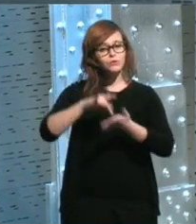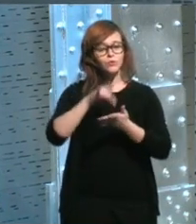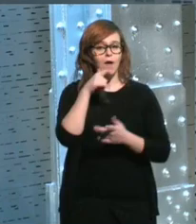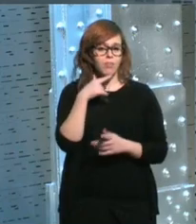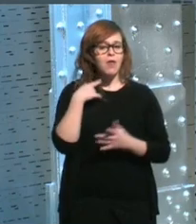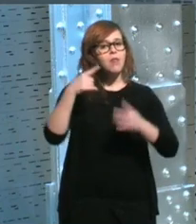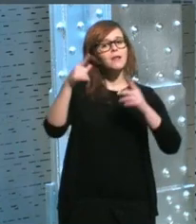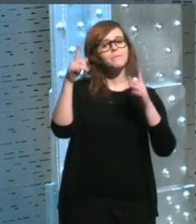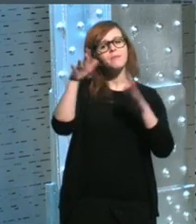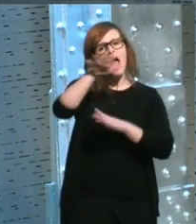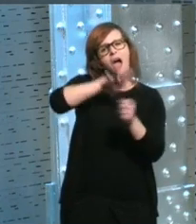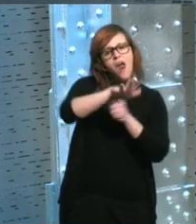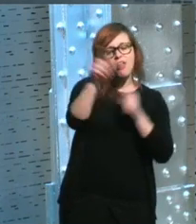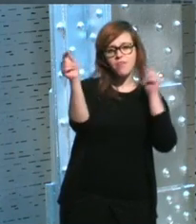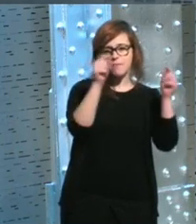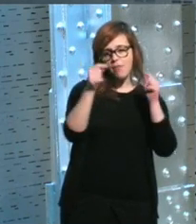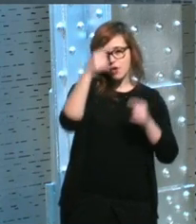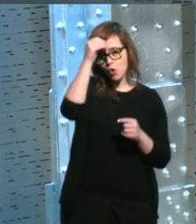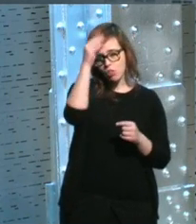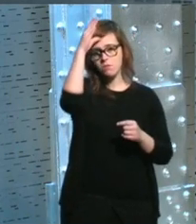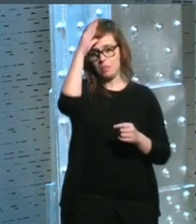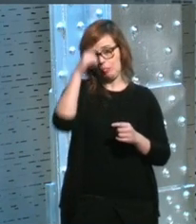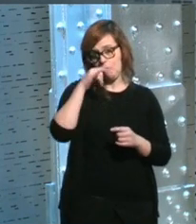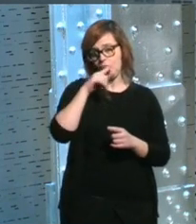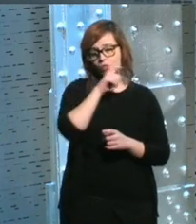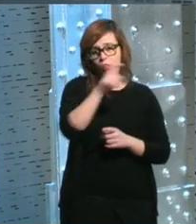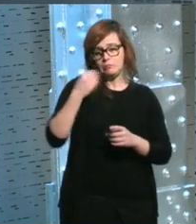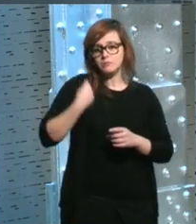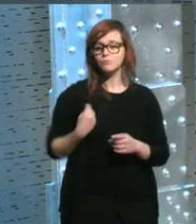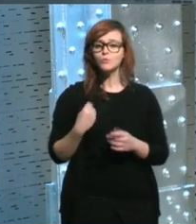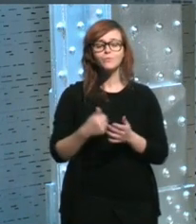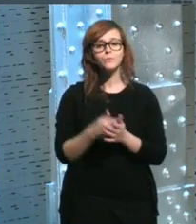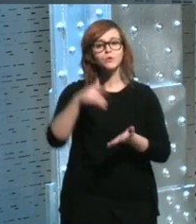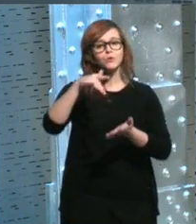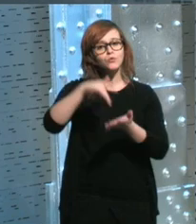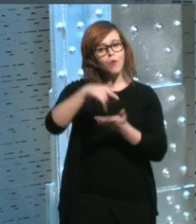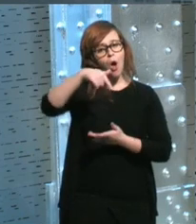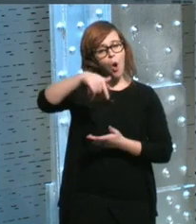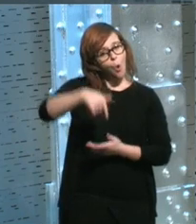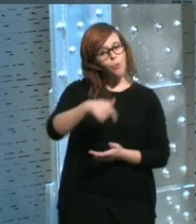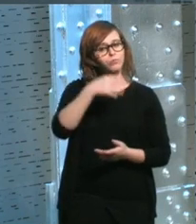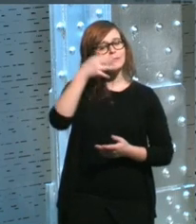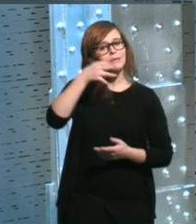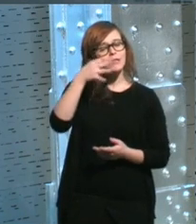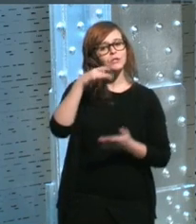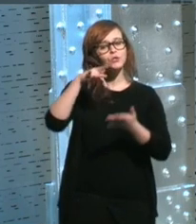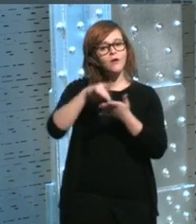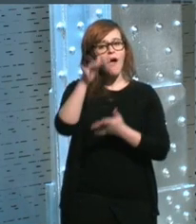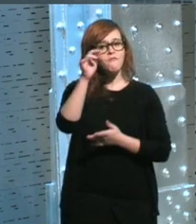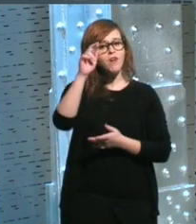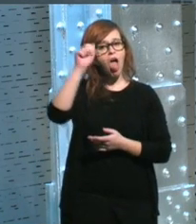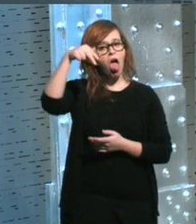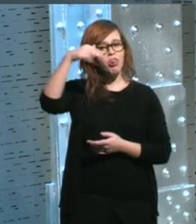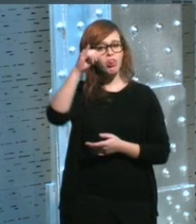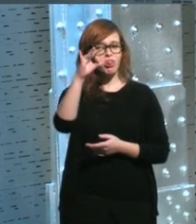Fundación. Esta tarde tenemos el honor de contar con la presencia del periodista Francis Pisani y de Antoni Gutiérrez Rubí,